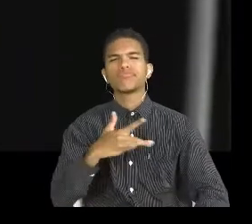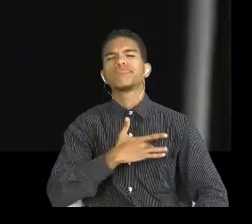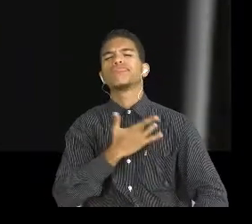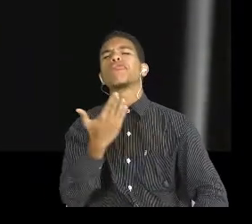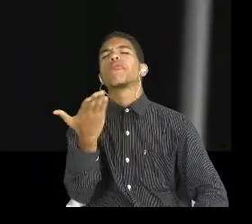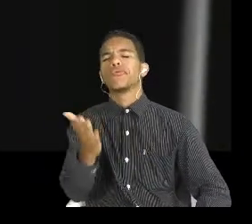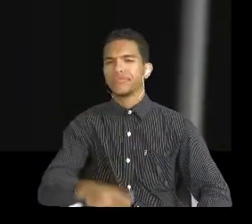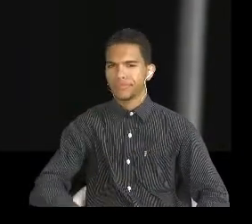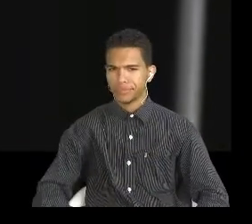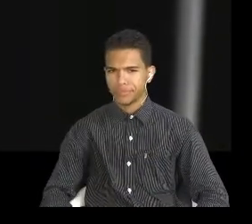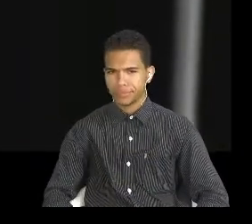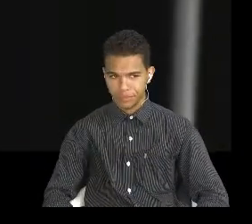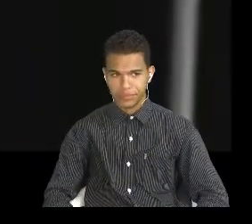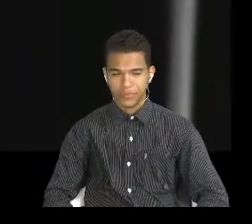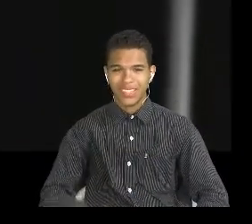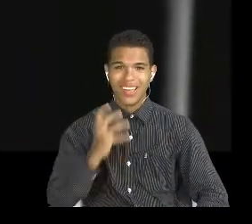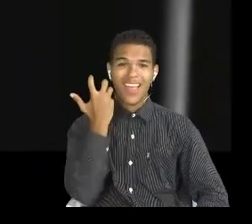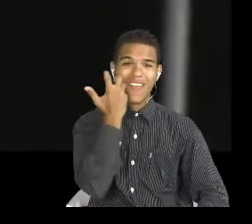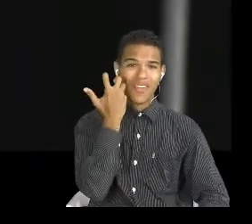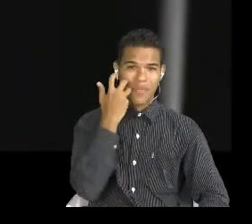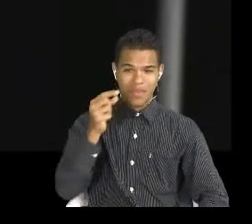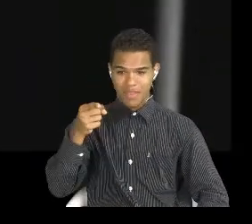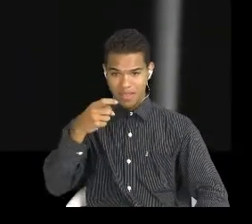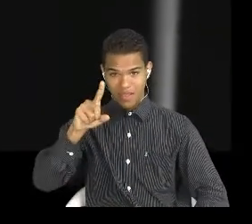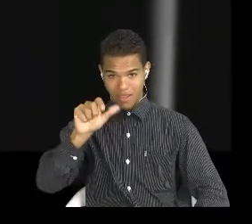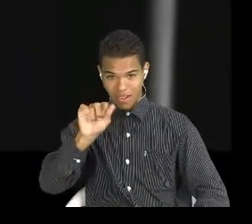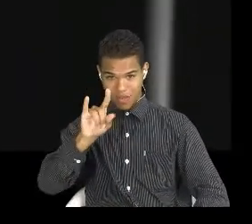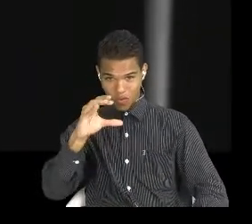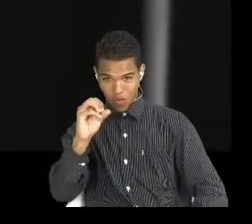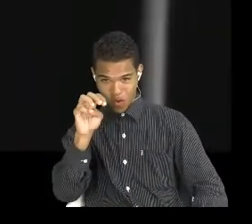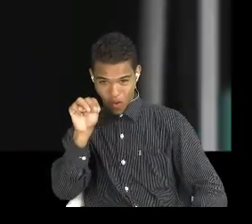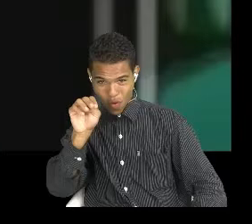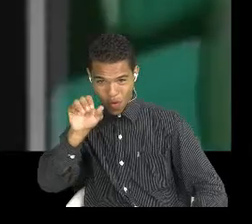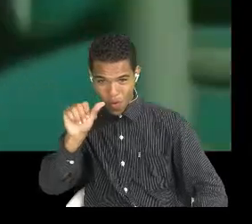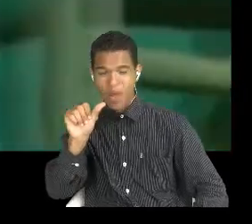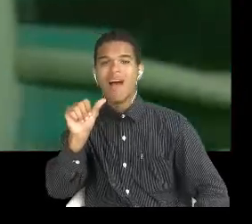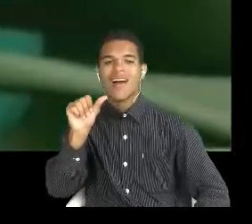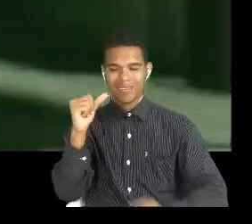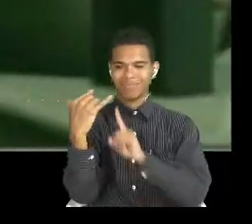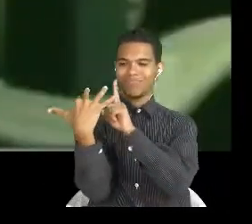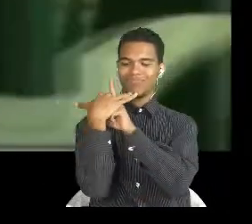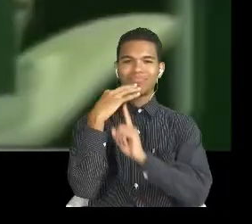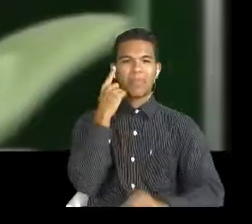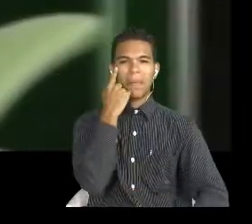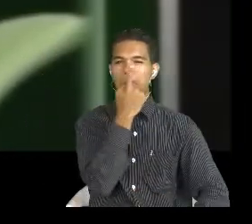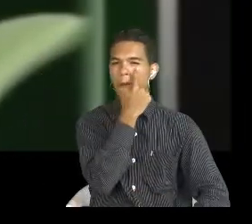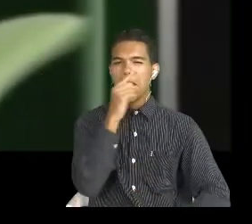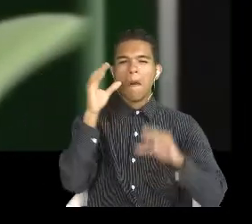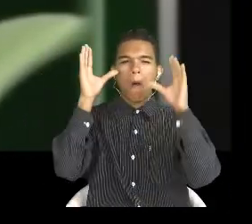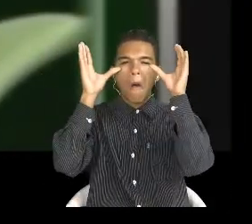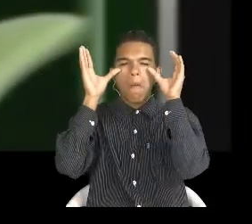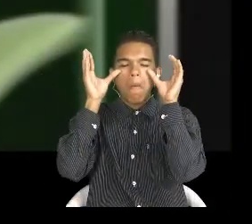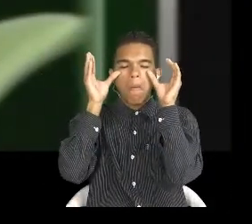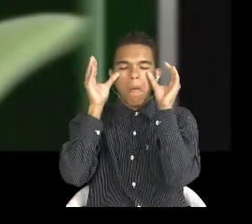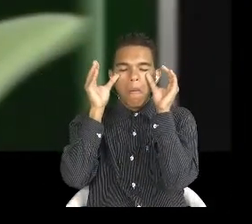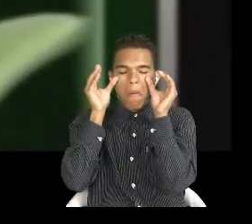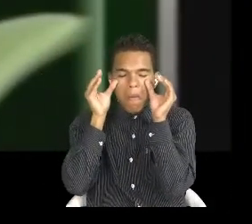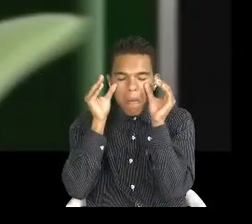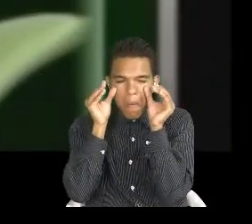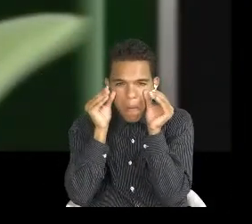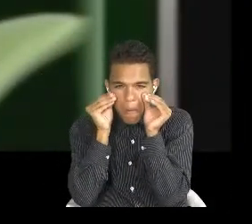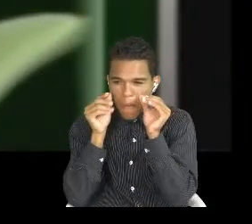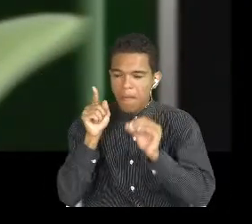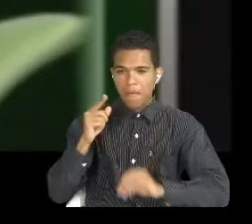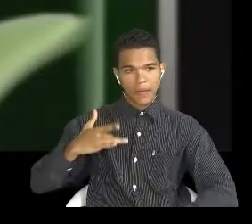El glaucoma forma parte de un grupo de enfermedades que deterioran la visión sin un previo aviso y a menudo sin síntomas.